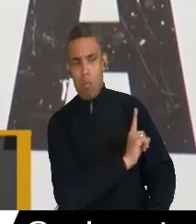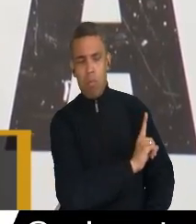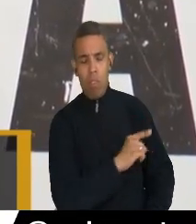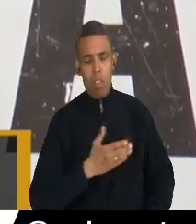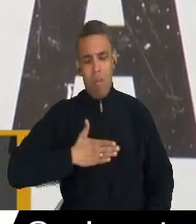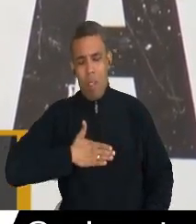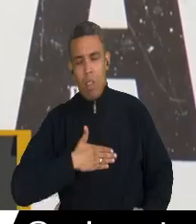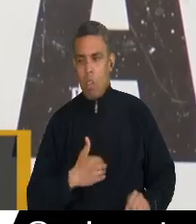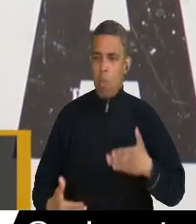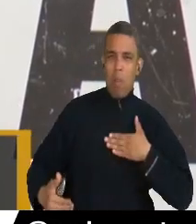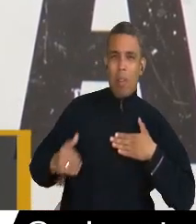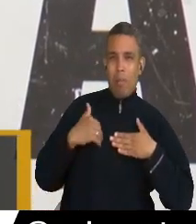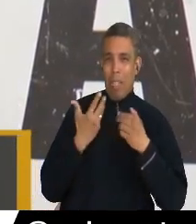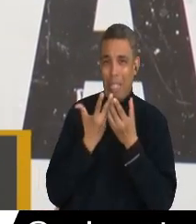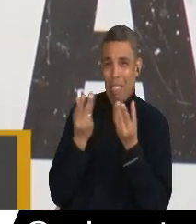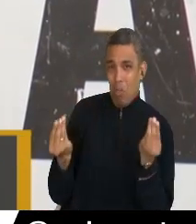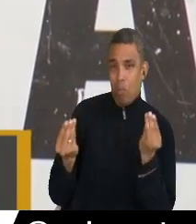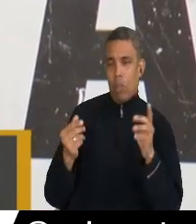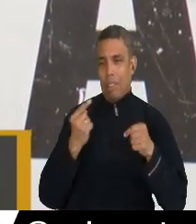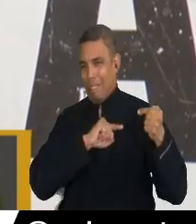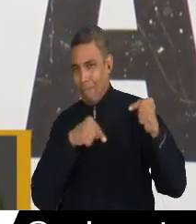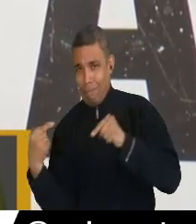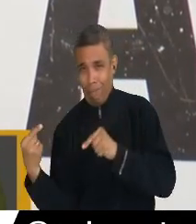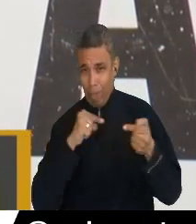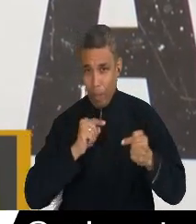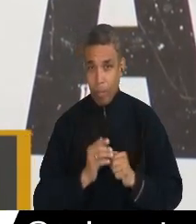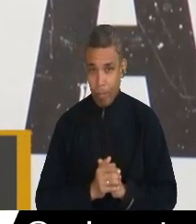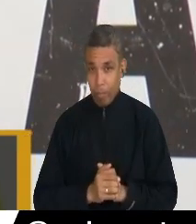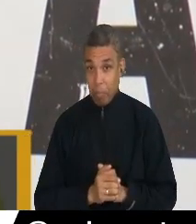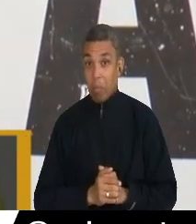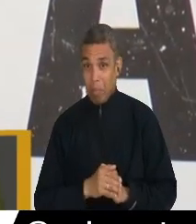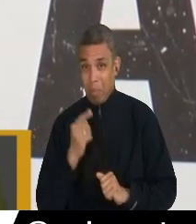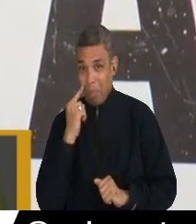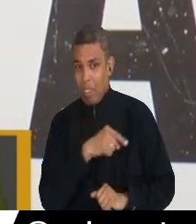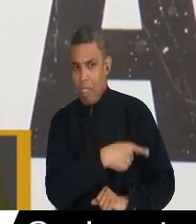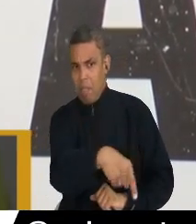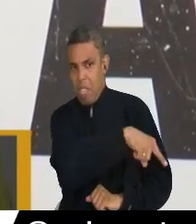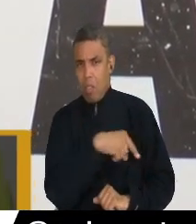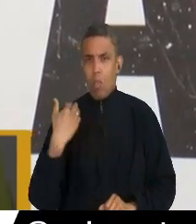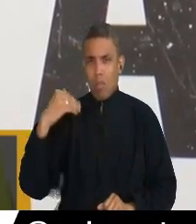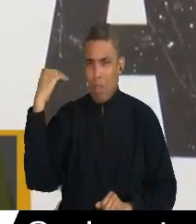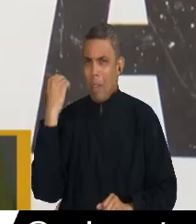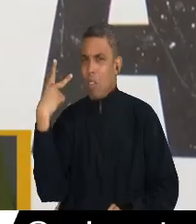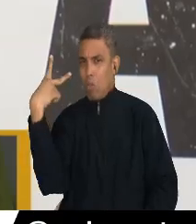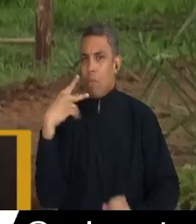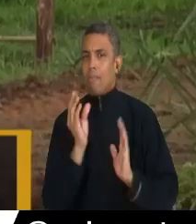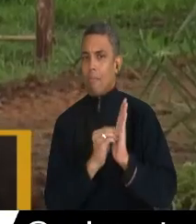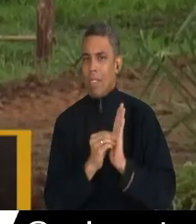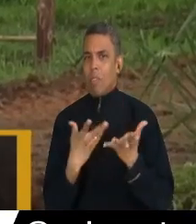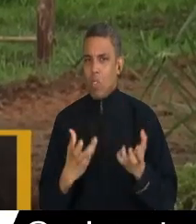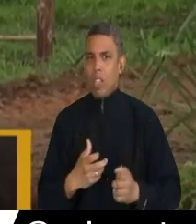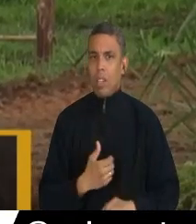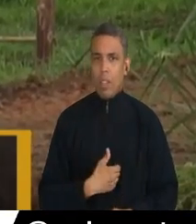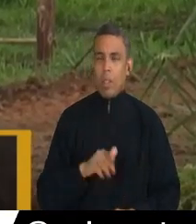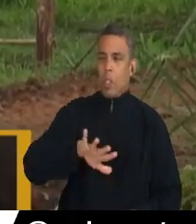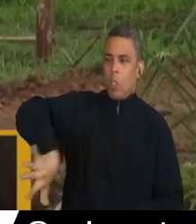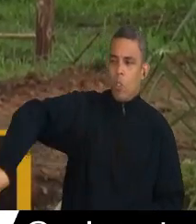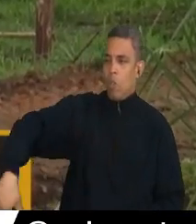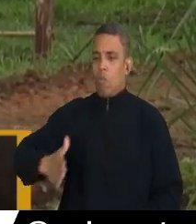unas dos ocasiones anteriores ellos han intentado entrar al terreno, pero ya anoche